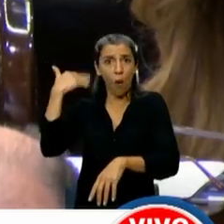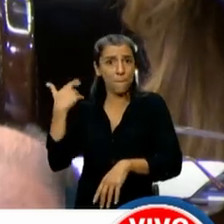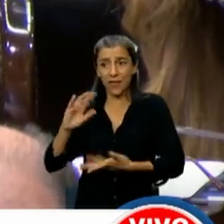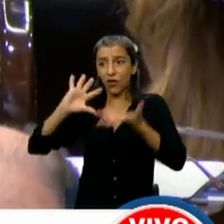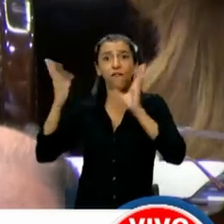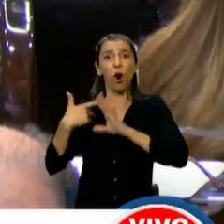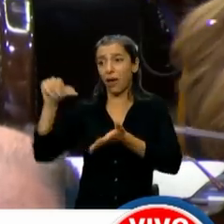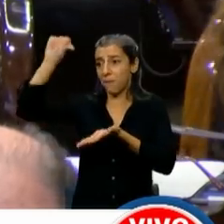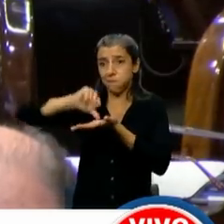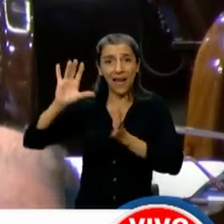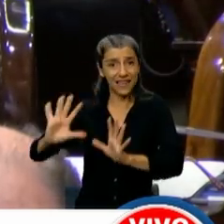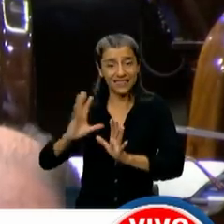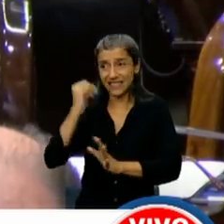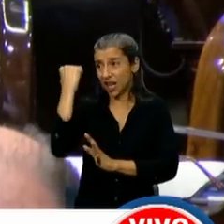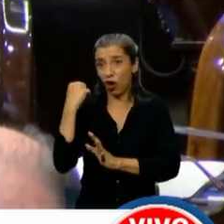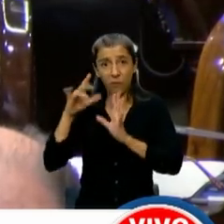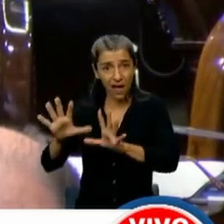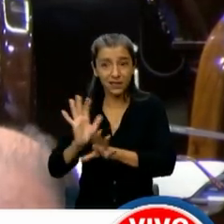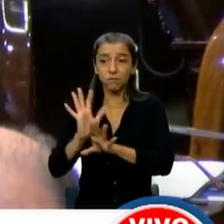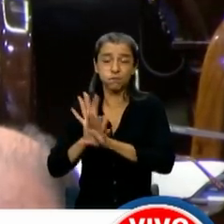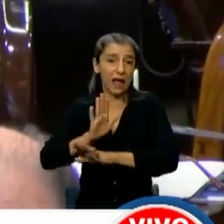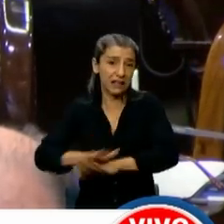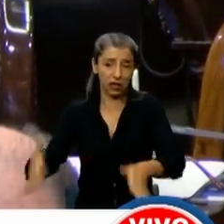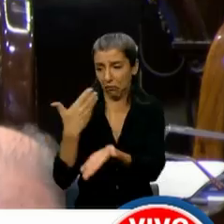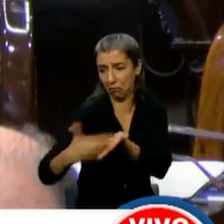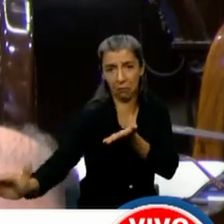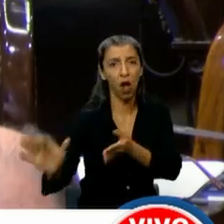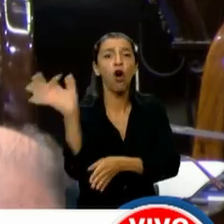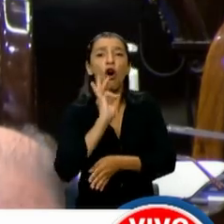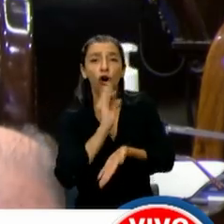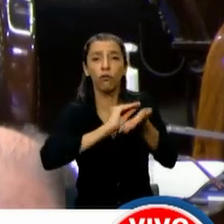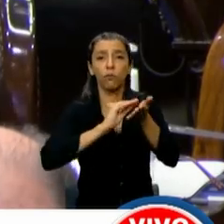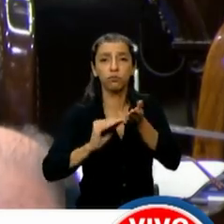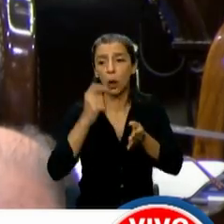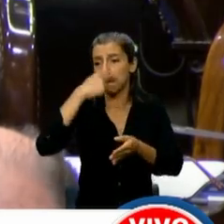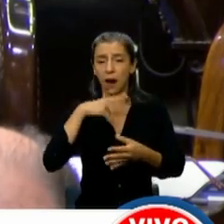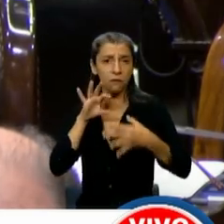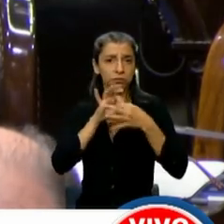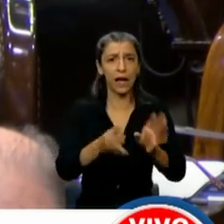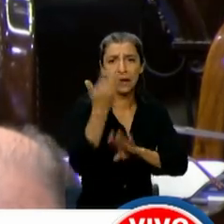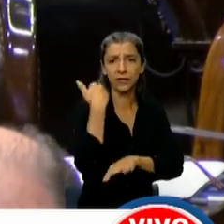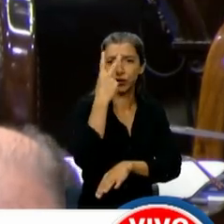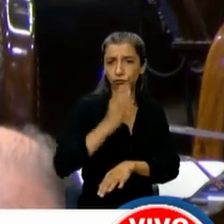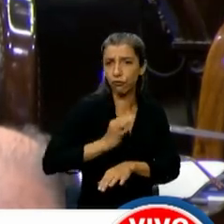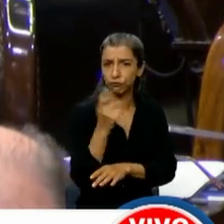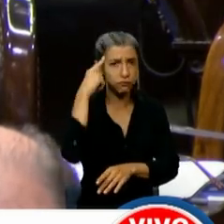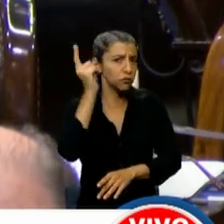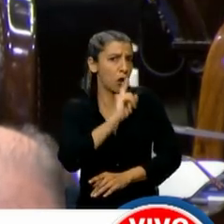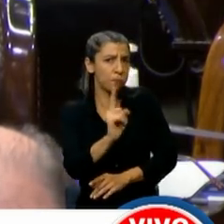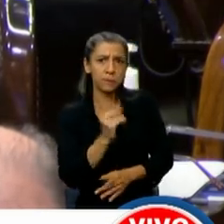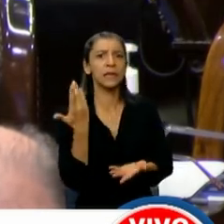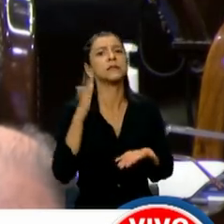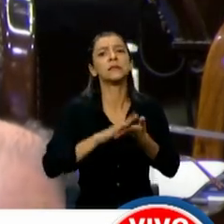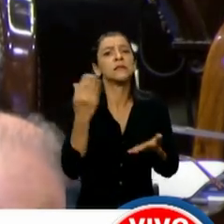totalmente excluyente los diputados macristas que hace dos años no pensaban